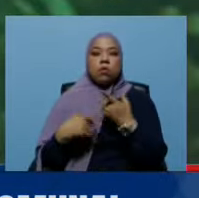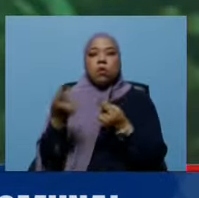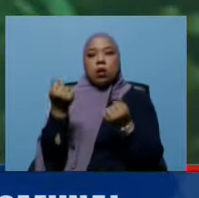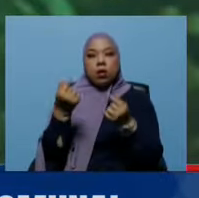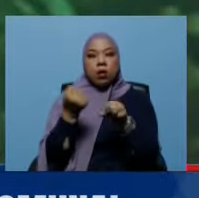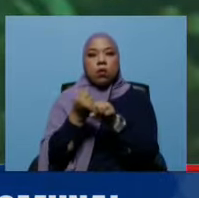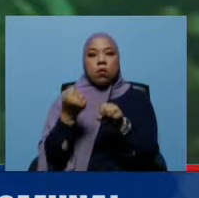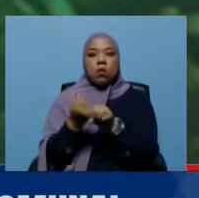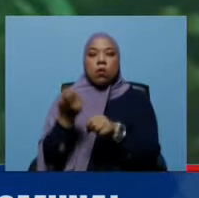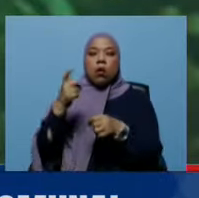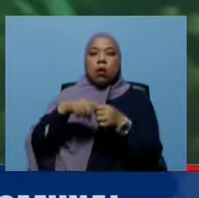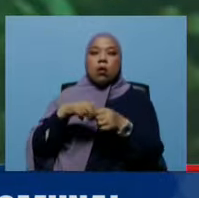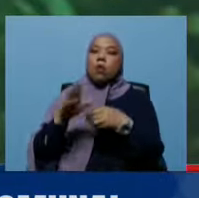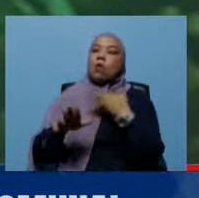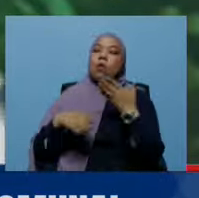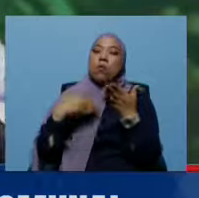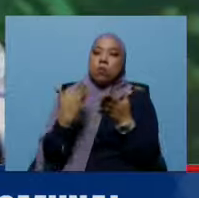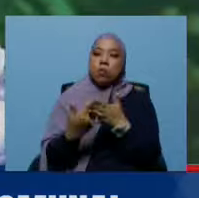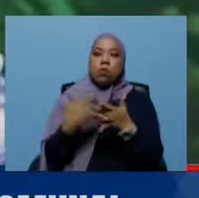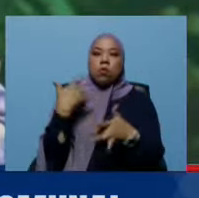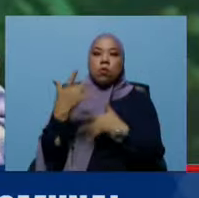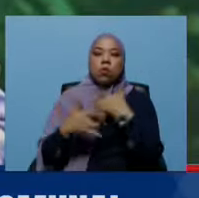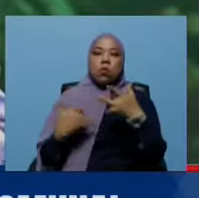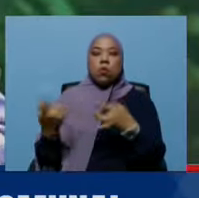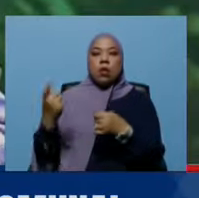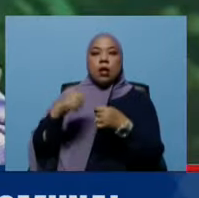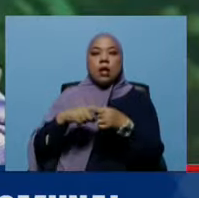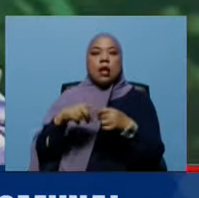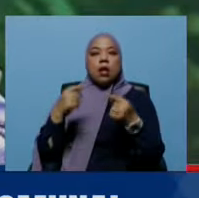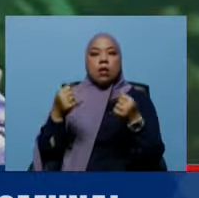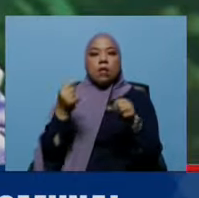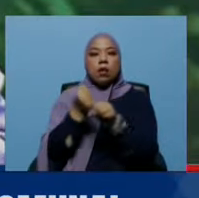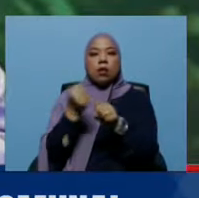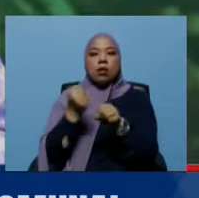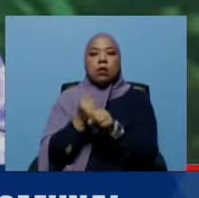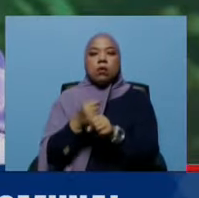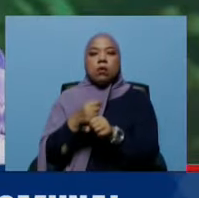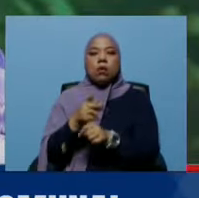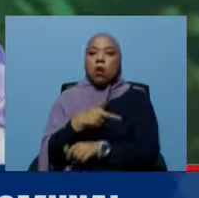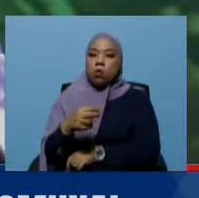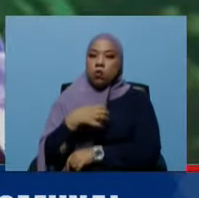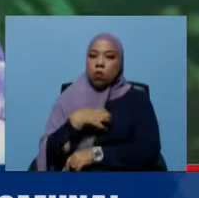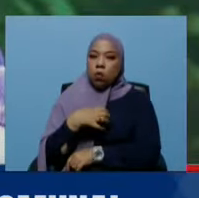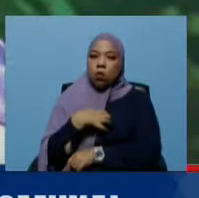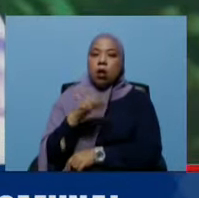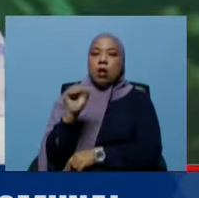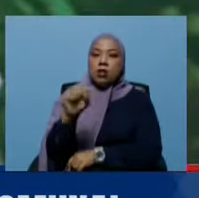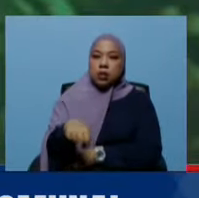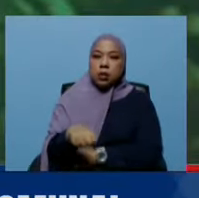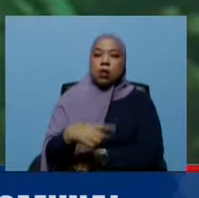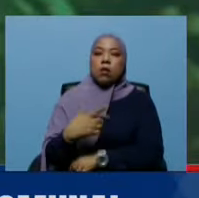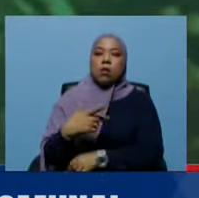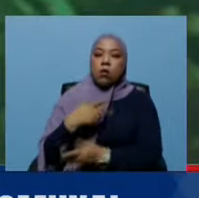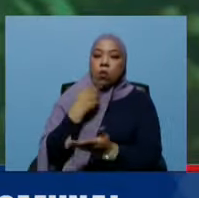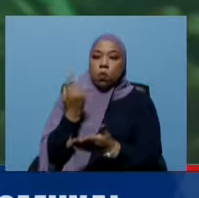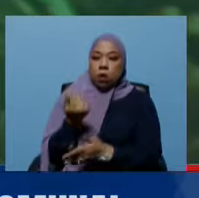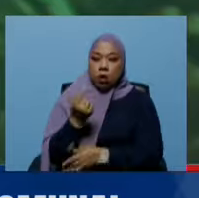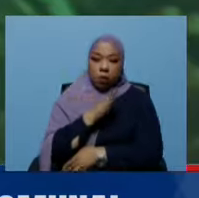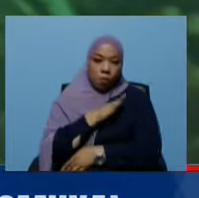invirtiendo, ¿verdad? Para tener su ingreso, ¿o no? Tener su